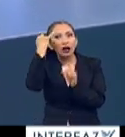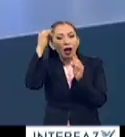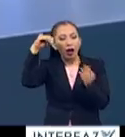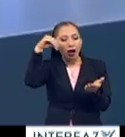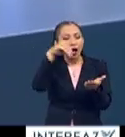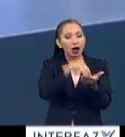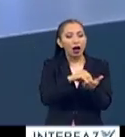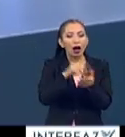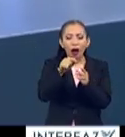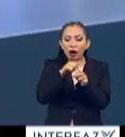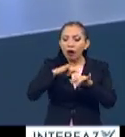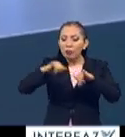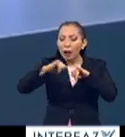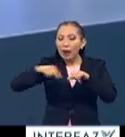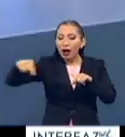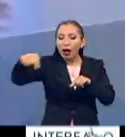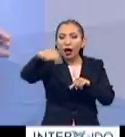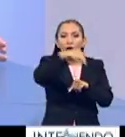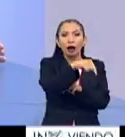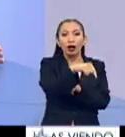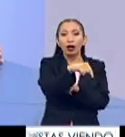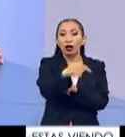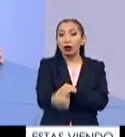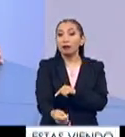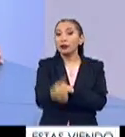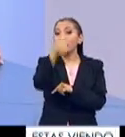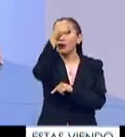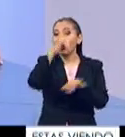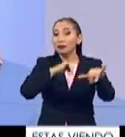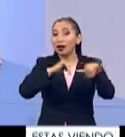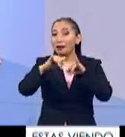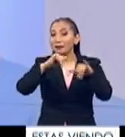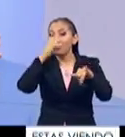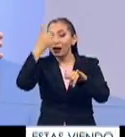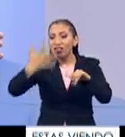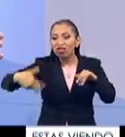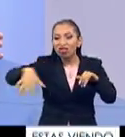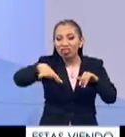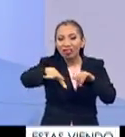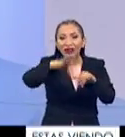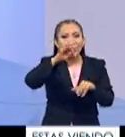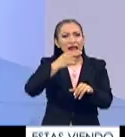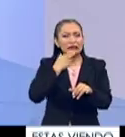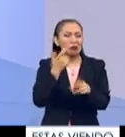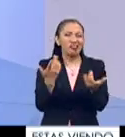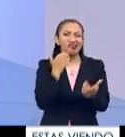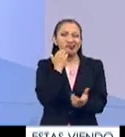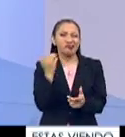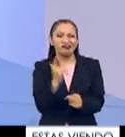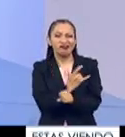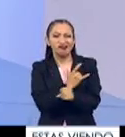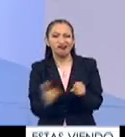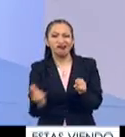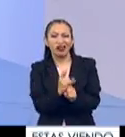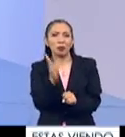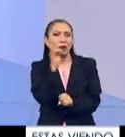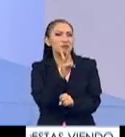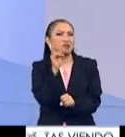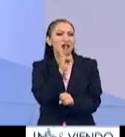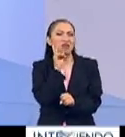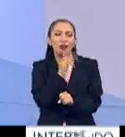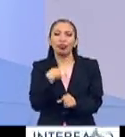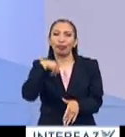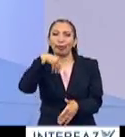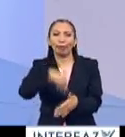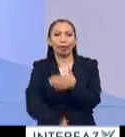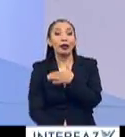el posicionador global. Esos primeros posicionadores globales no funcionaban bien, el experimento falló